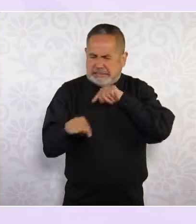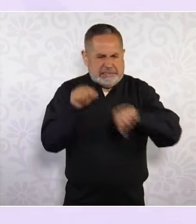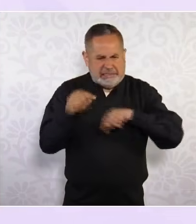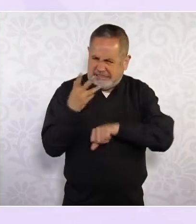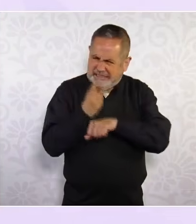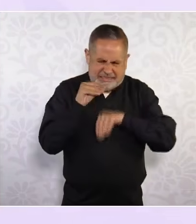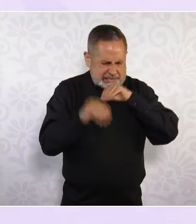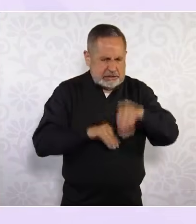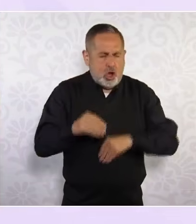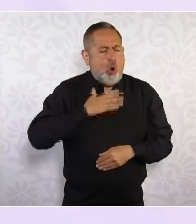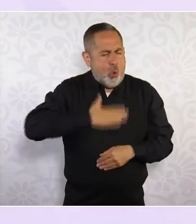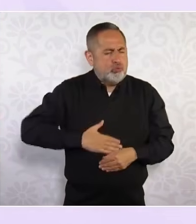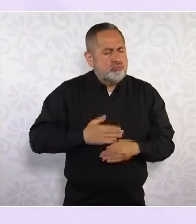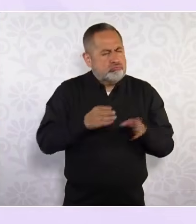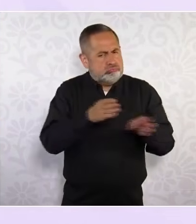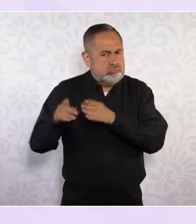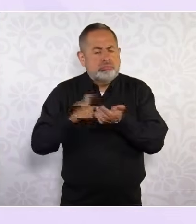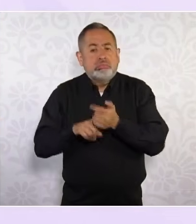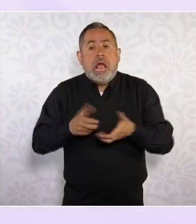vamos a mejorar las calles